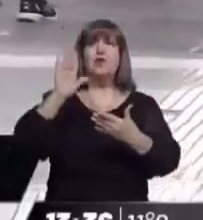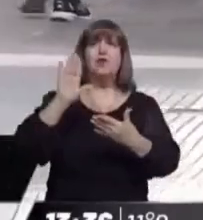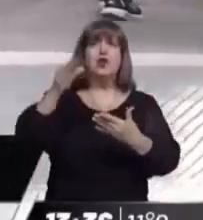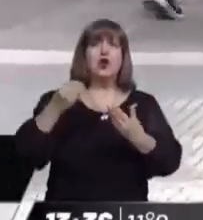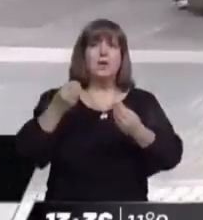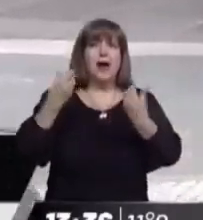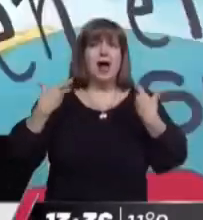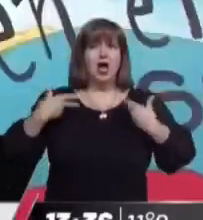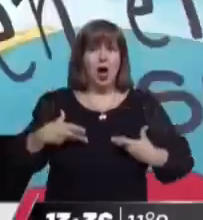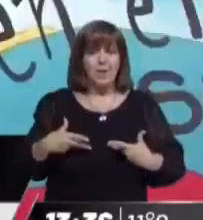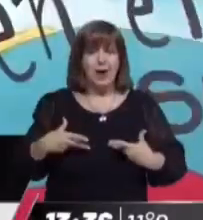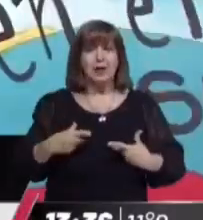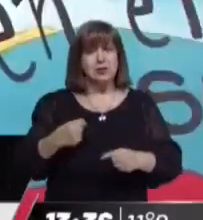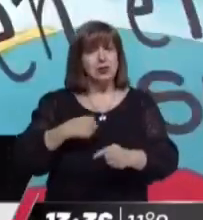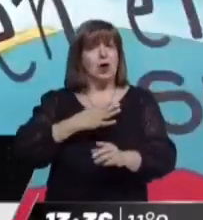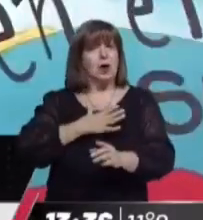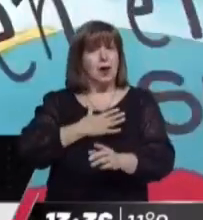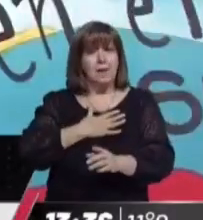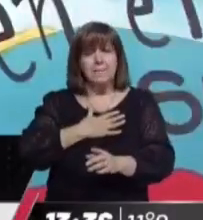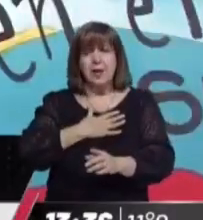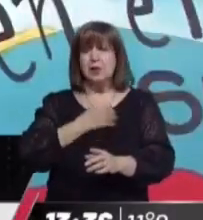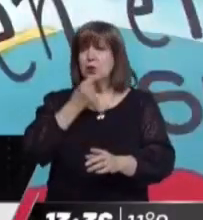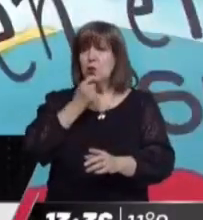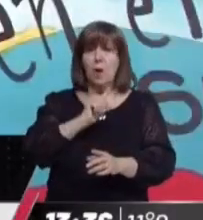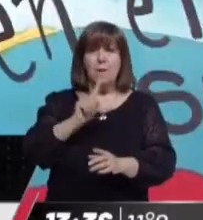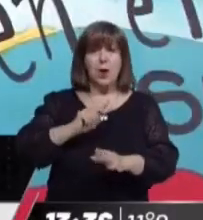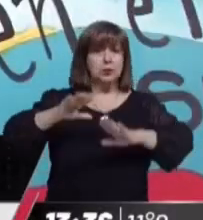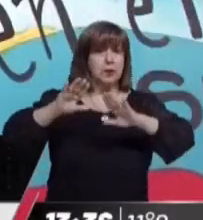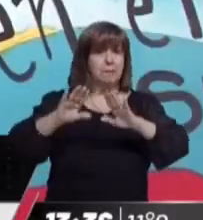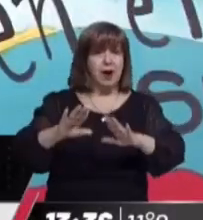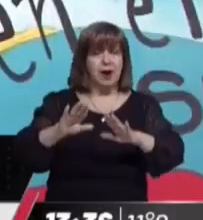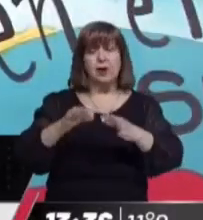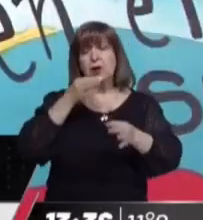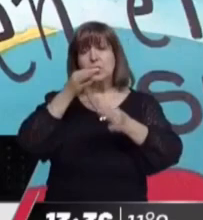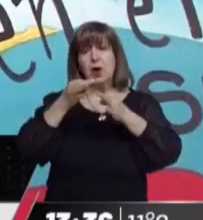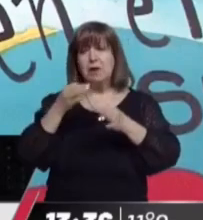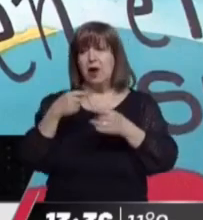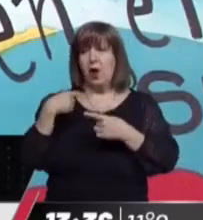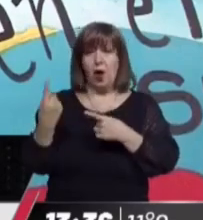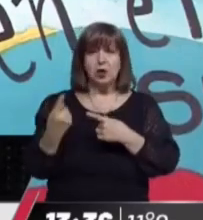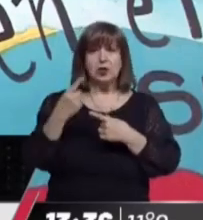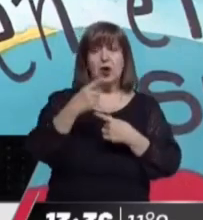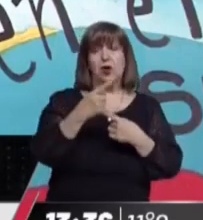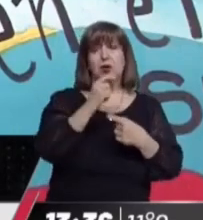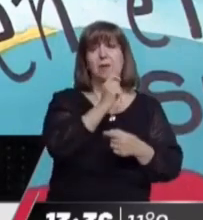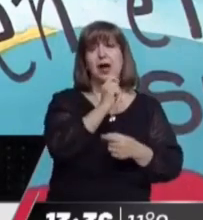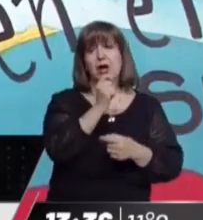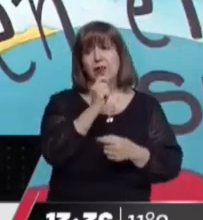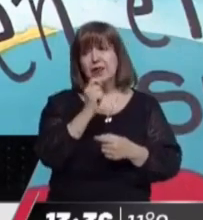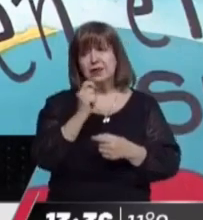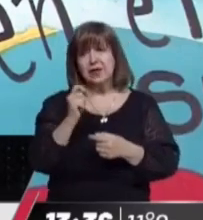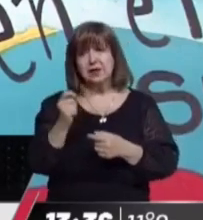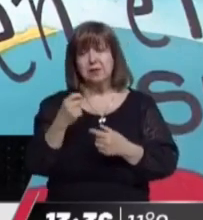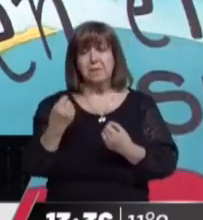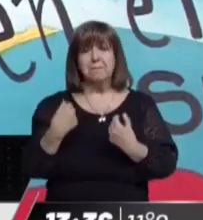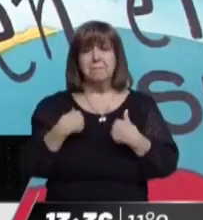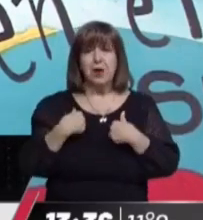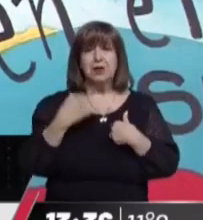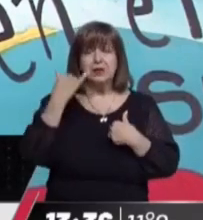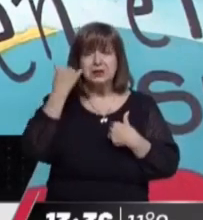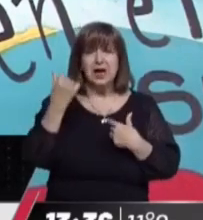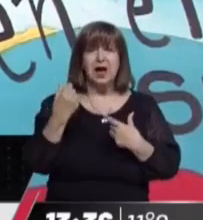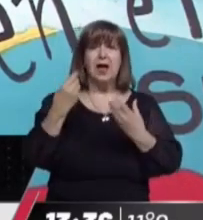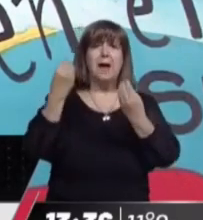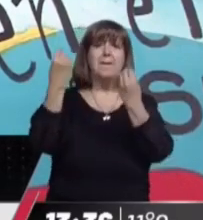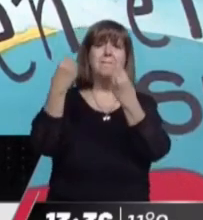eh Lamento esta medida y y lo hablaba también con colegas de ustedes Más allá del impacto en millones de